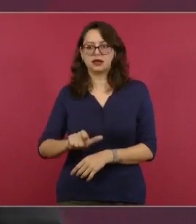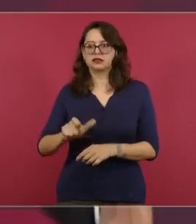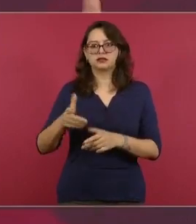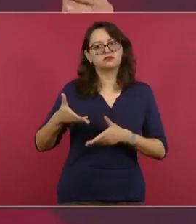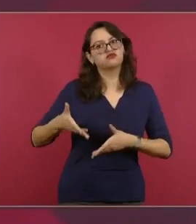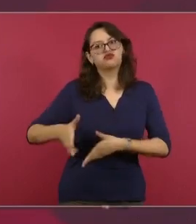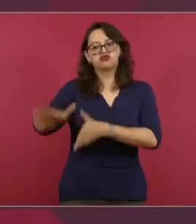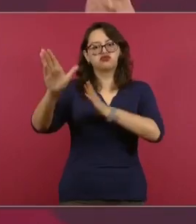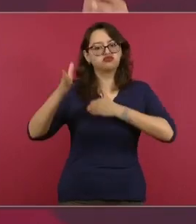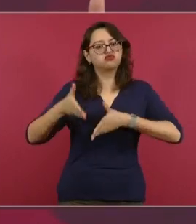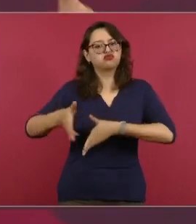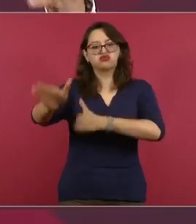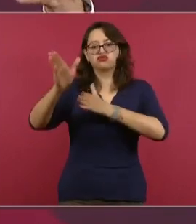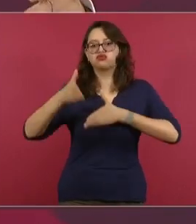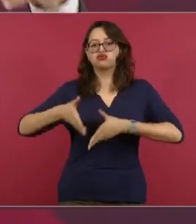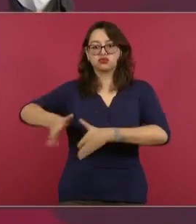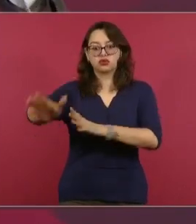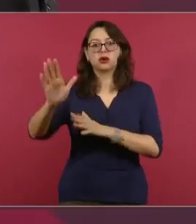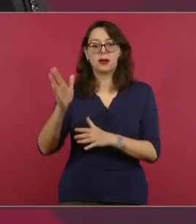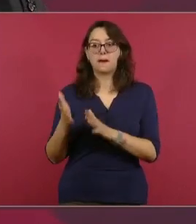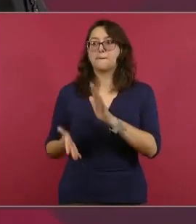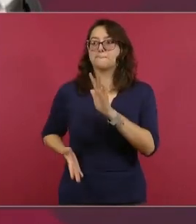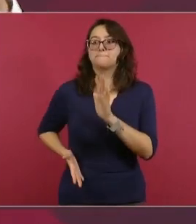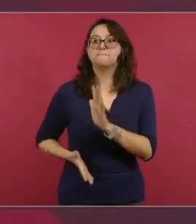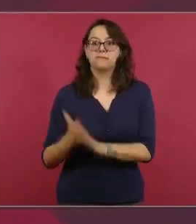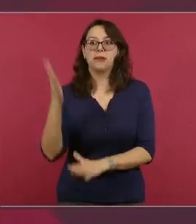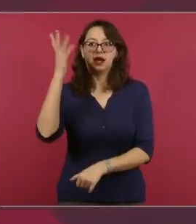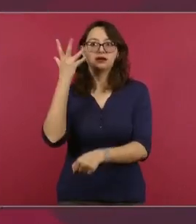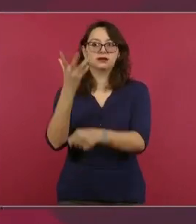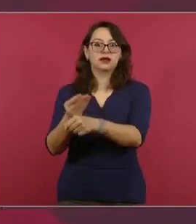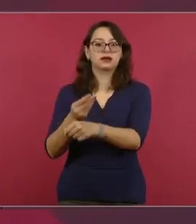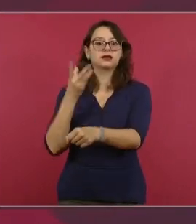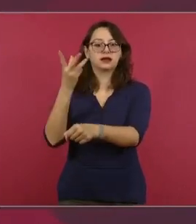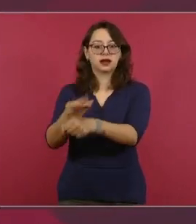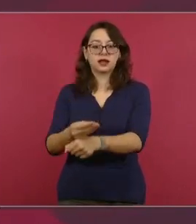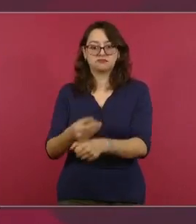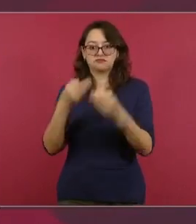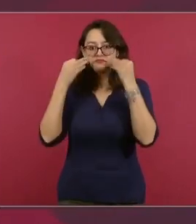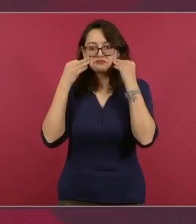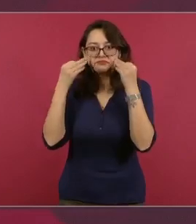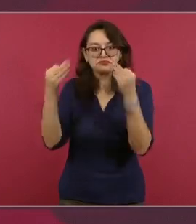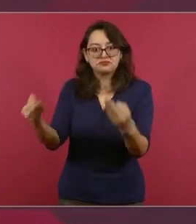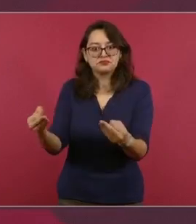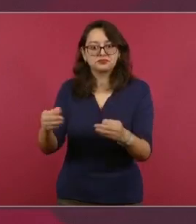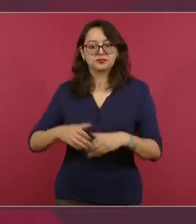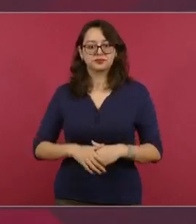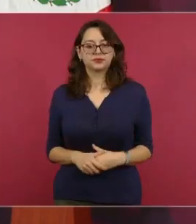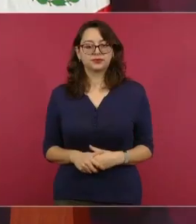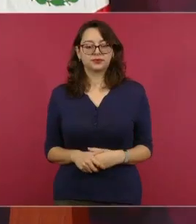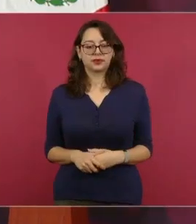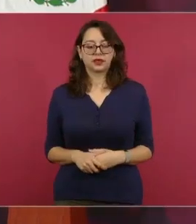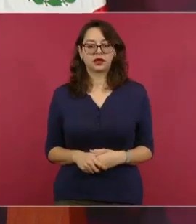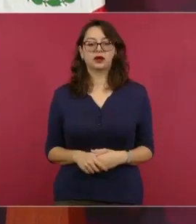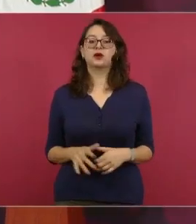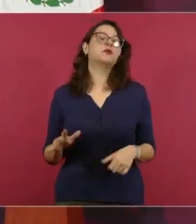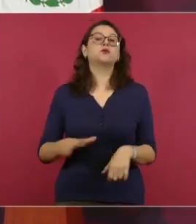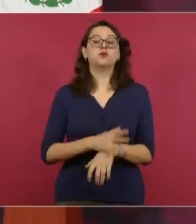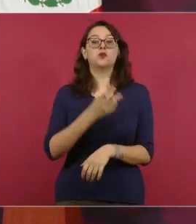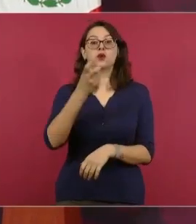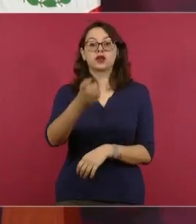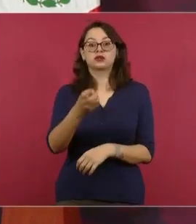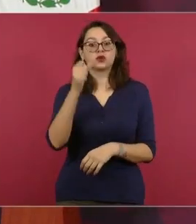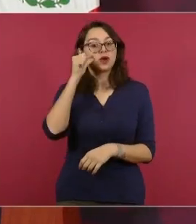varias camionetas que iban hacia allá. Por eso fue muy importante abrir